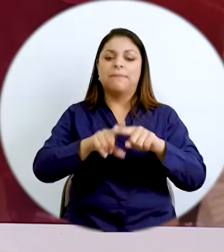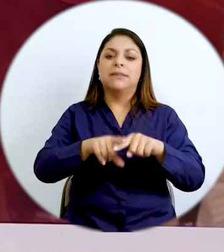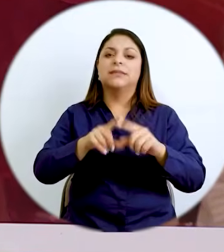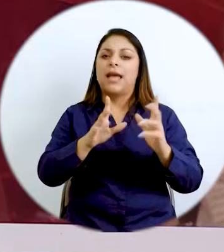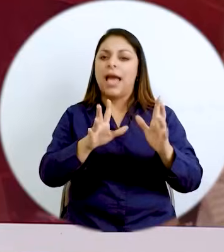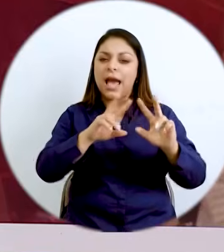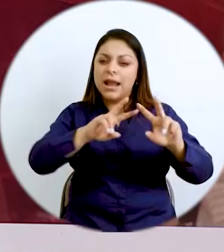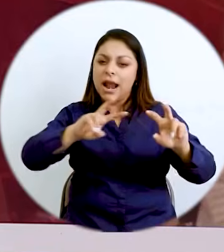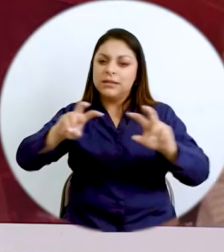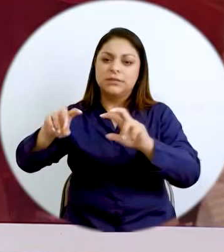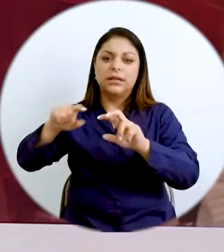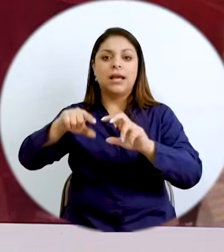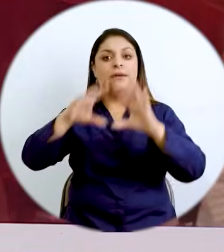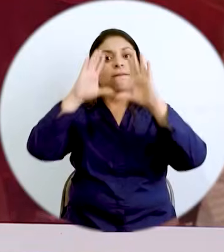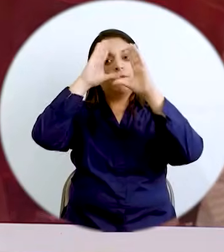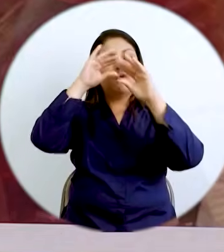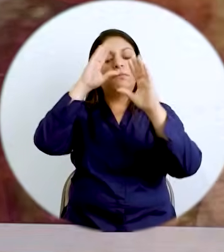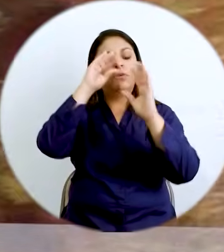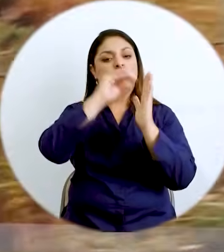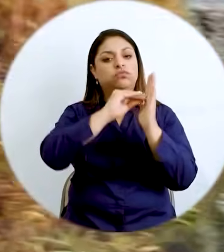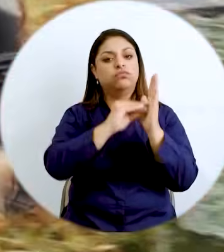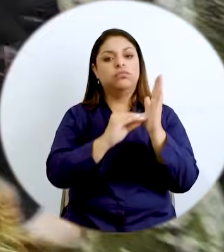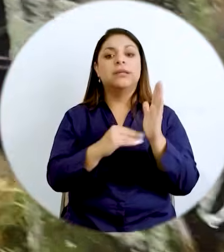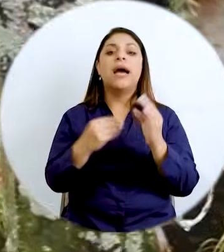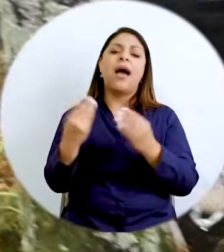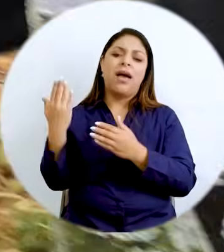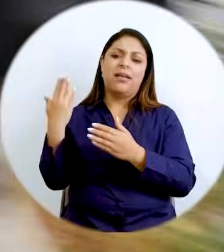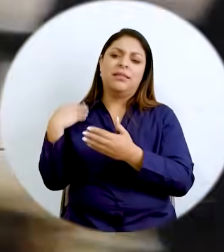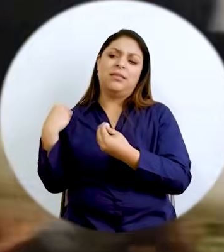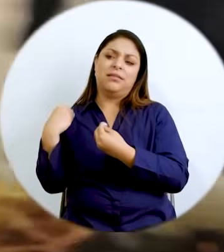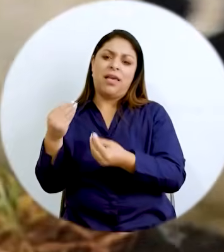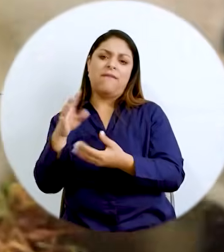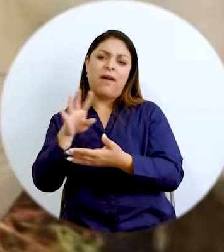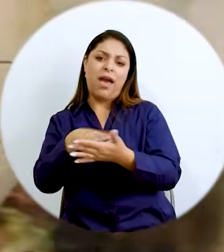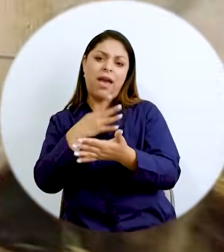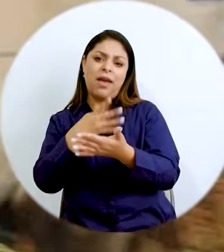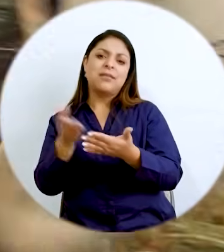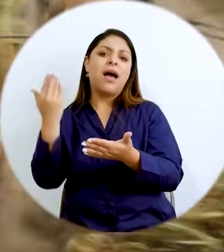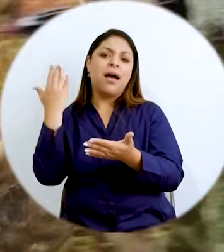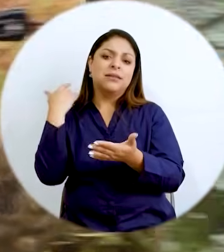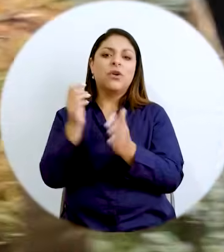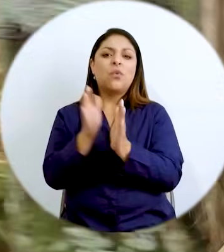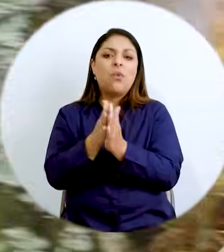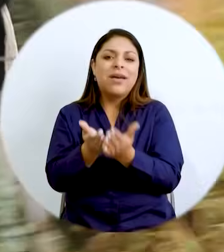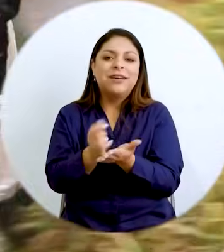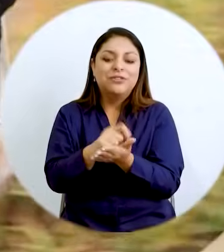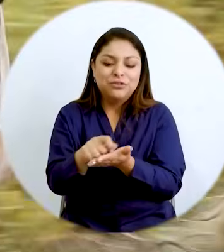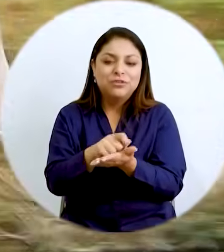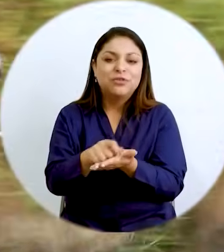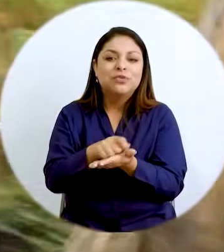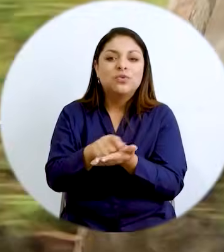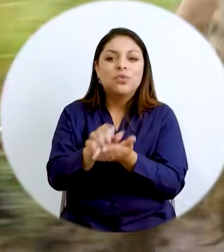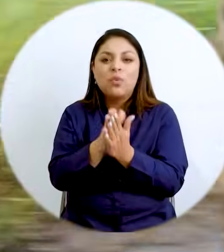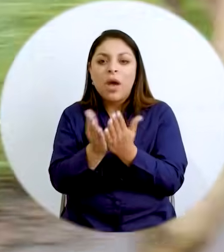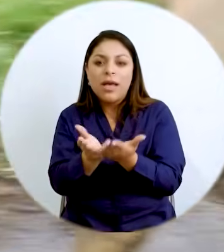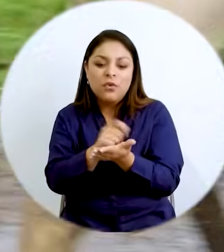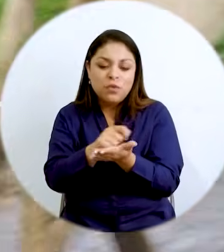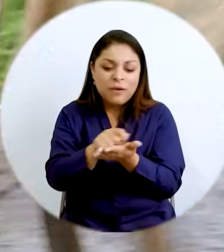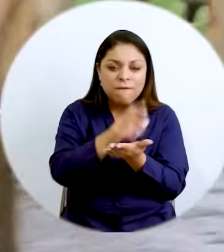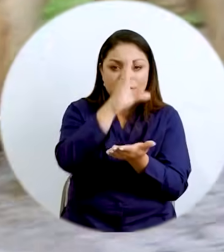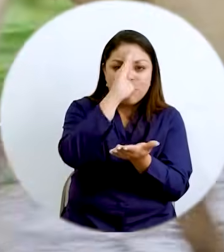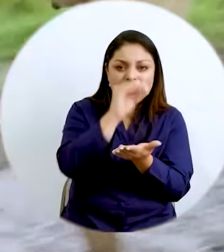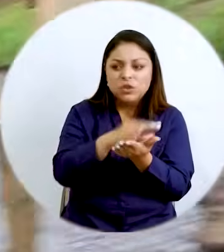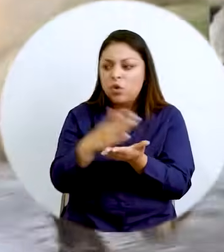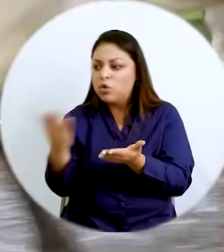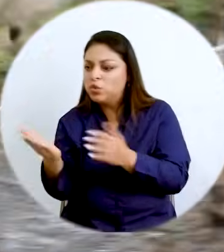para dónde vamos. Entonces es muy importante esos datos que se generan normalmente con agendas, a veces son cuadernitos de finca, es increíble,